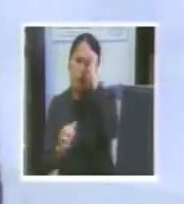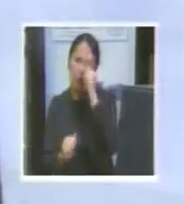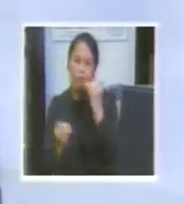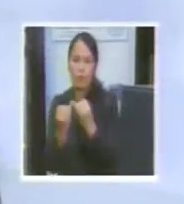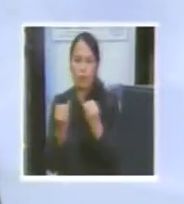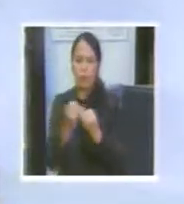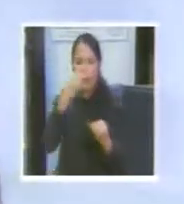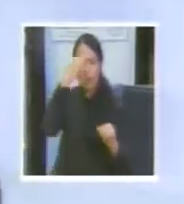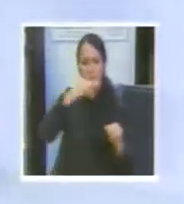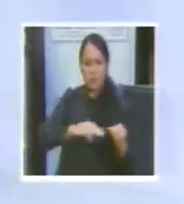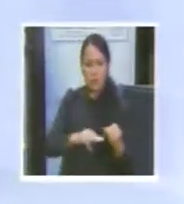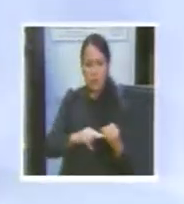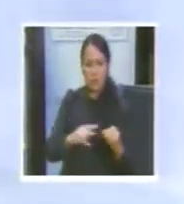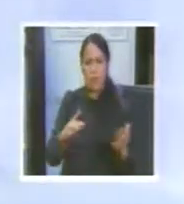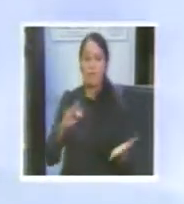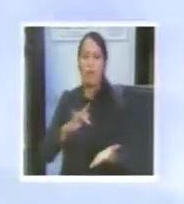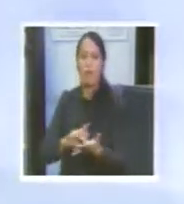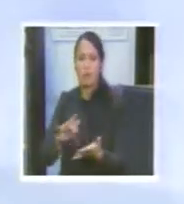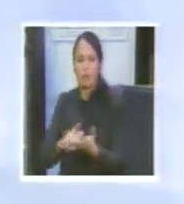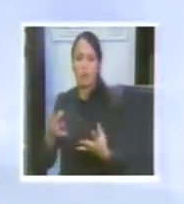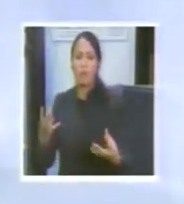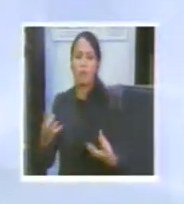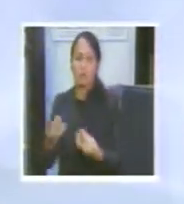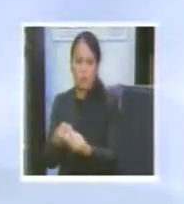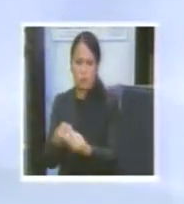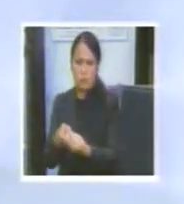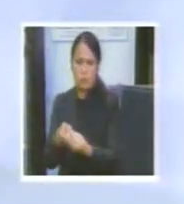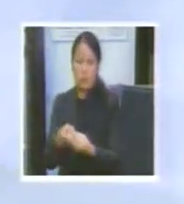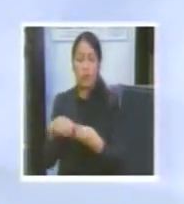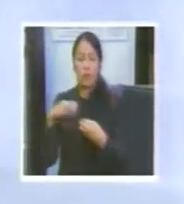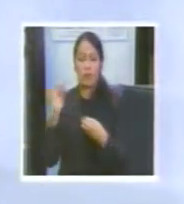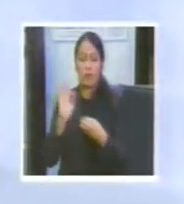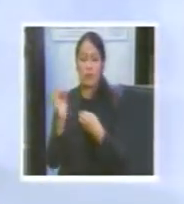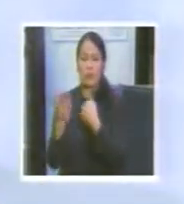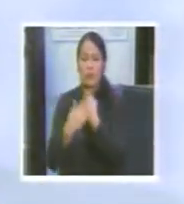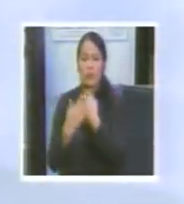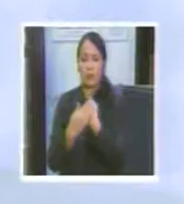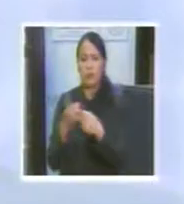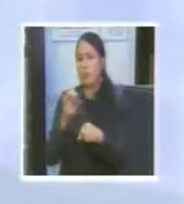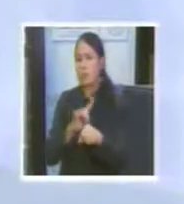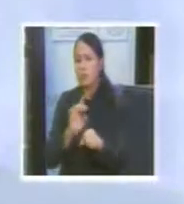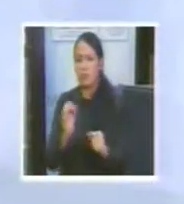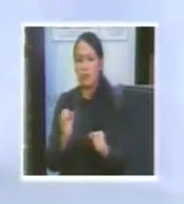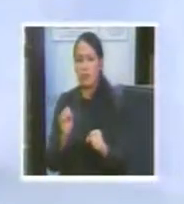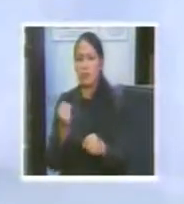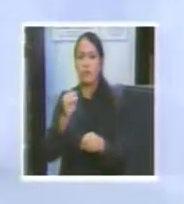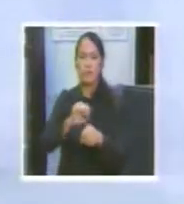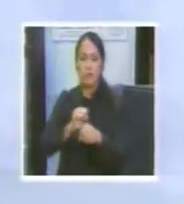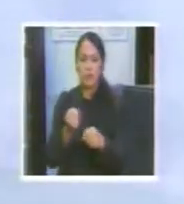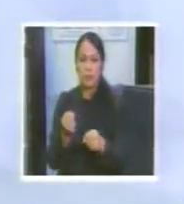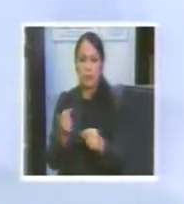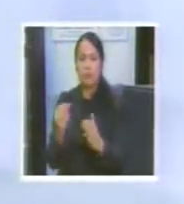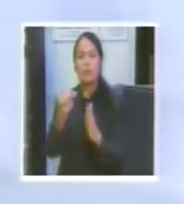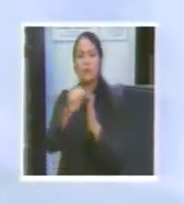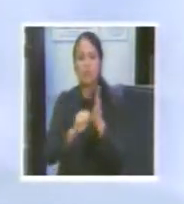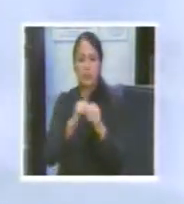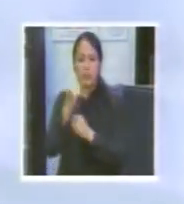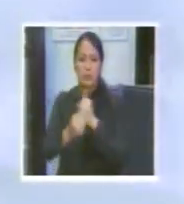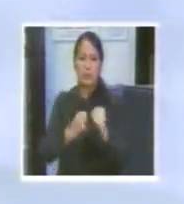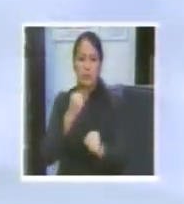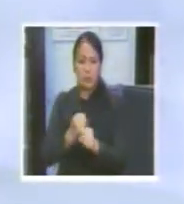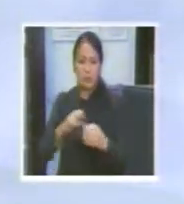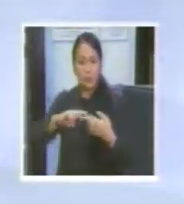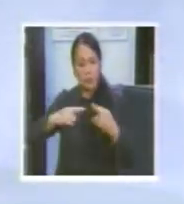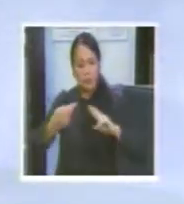eso. Entonces, lo que yo creo es que en los próximos días, semanas, meses y años, la relación entre Europa